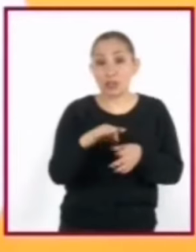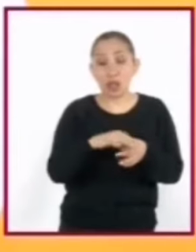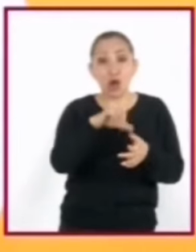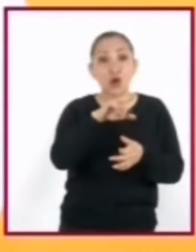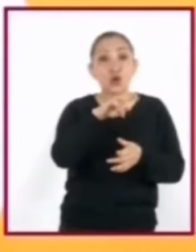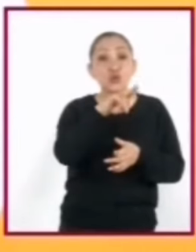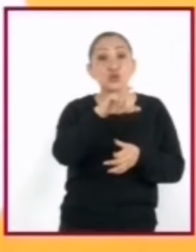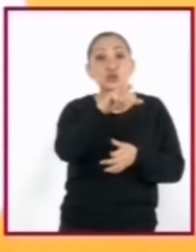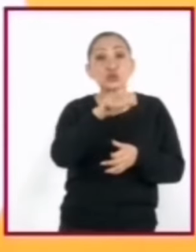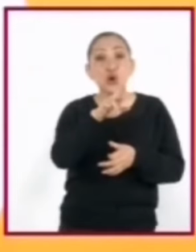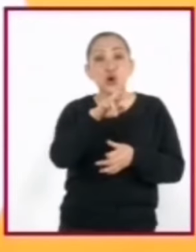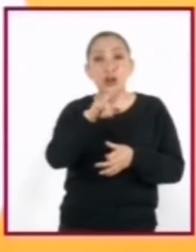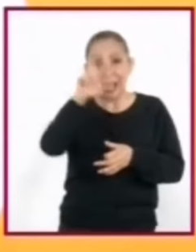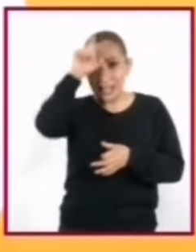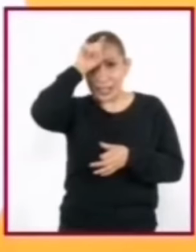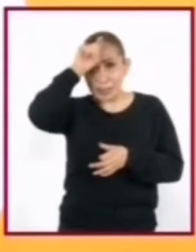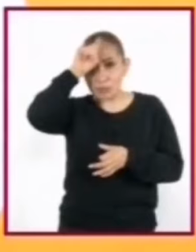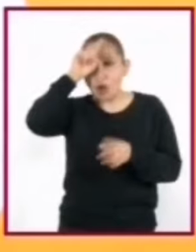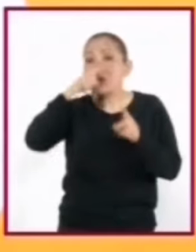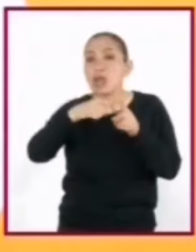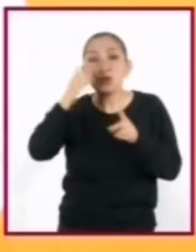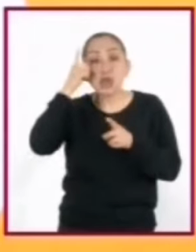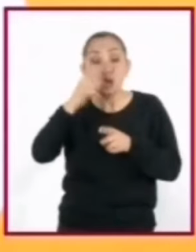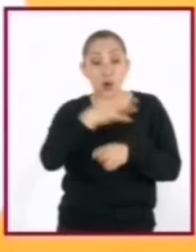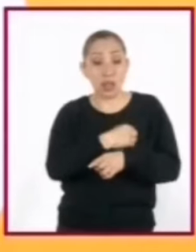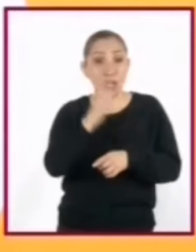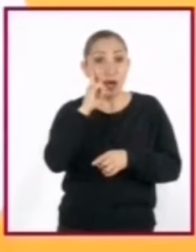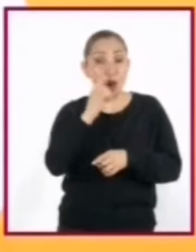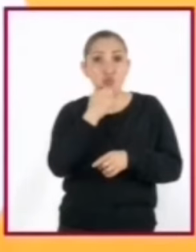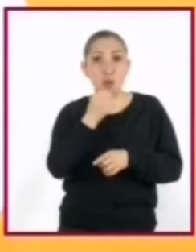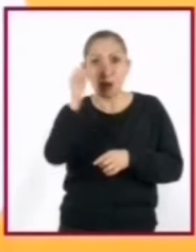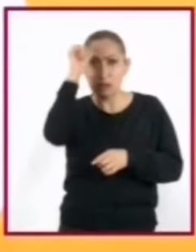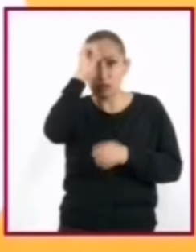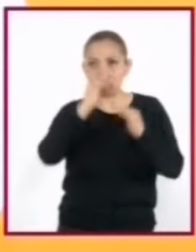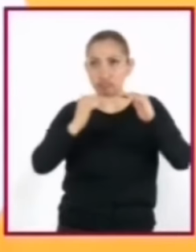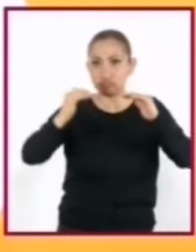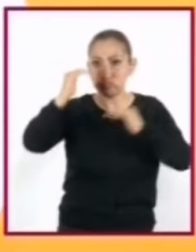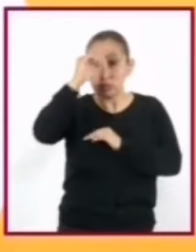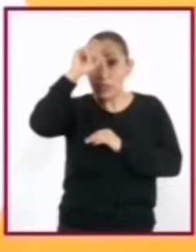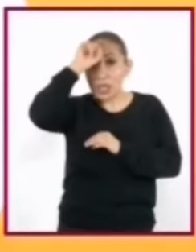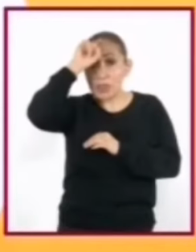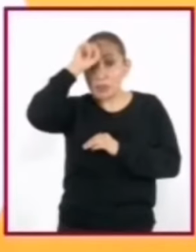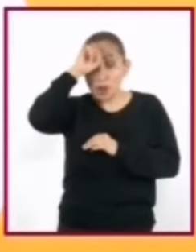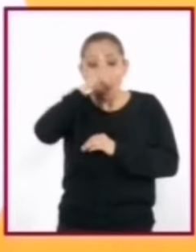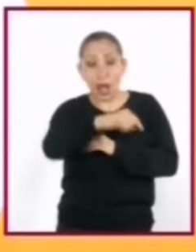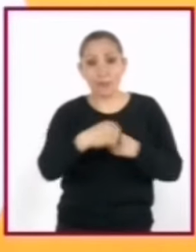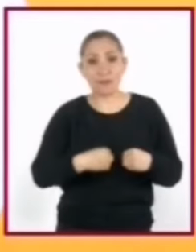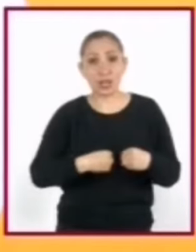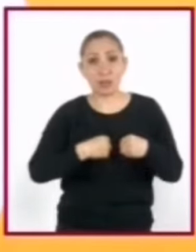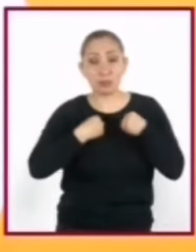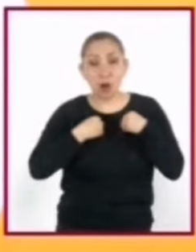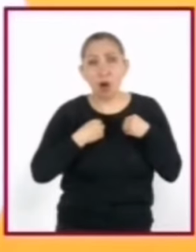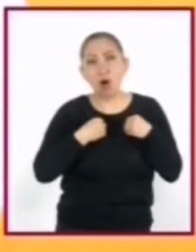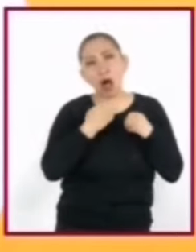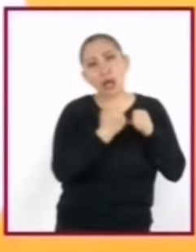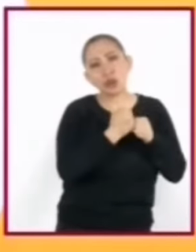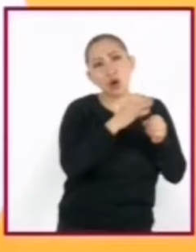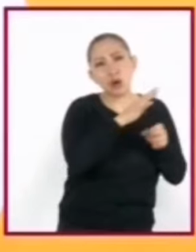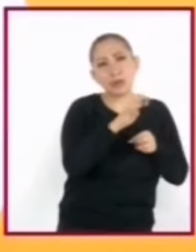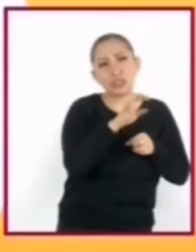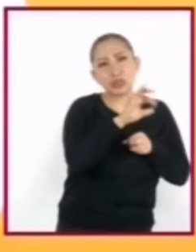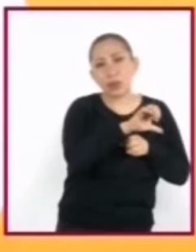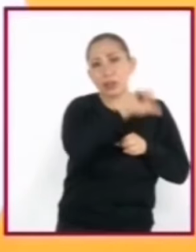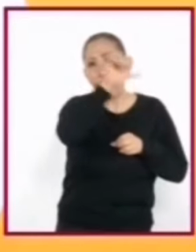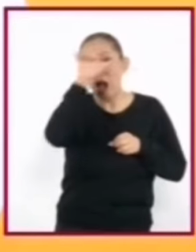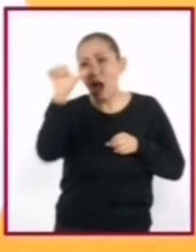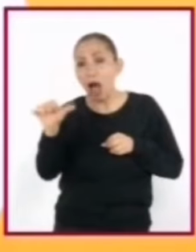Luxor, Egipto, y perteneció a la hija de un sumo sacerdote egipcio que vivió entre el